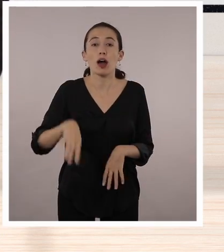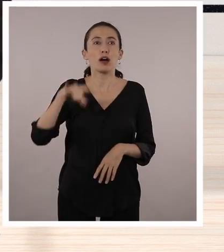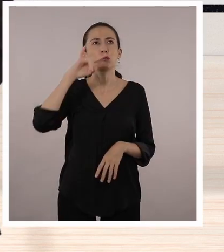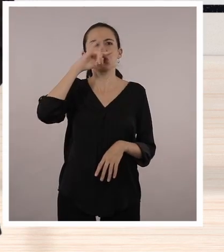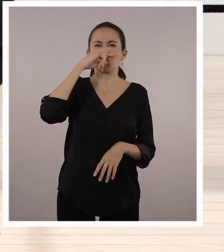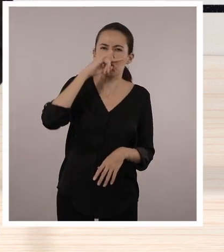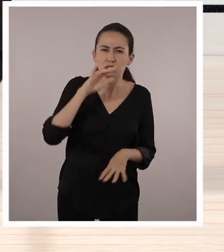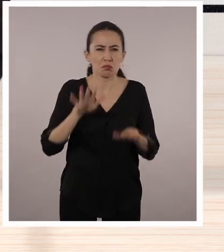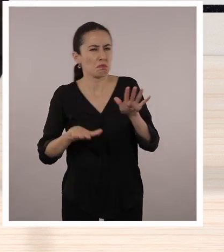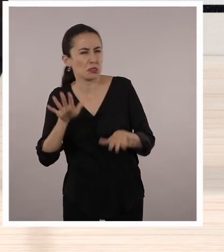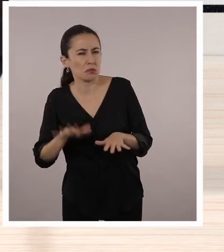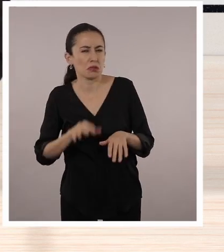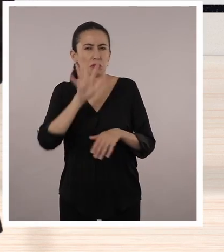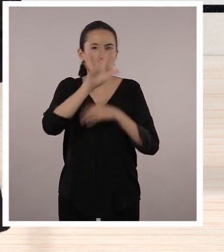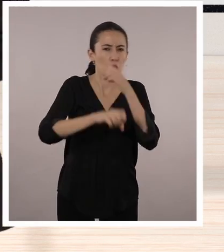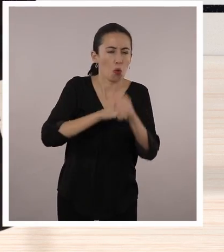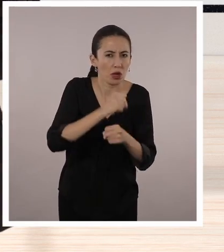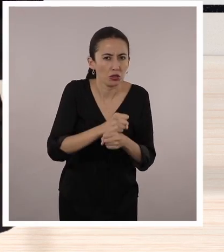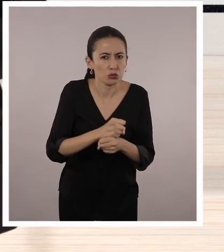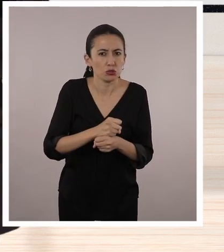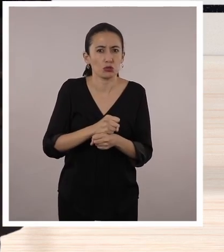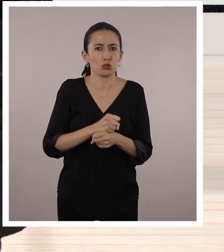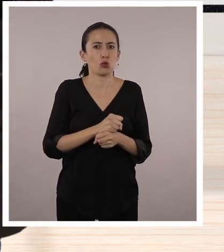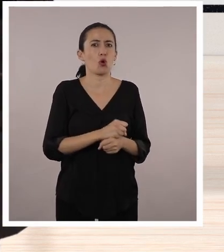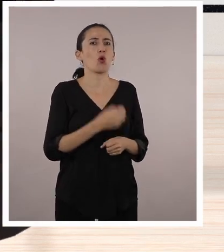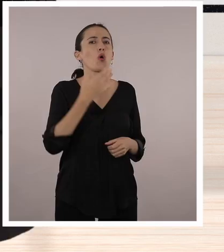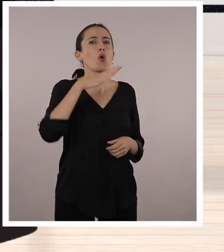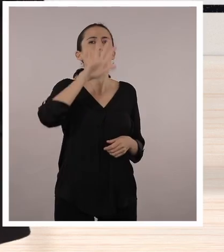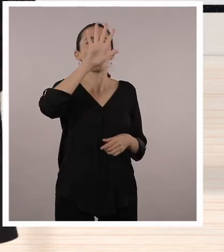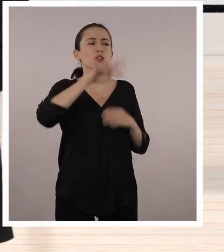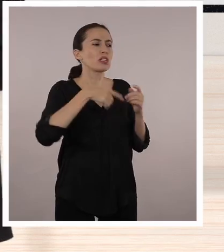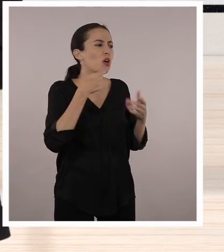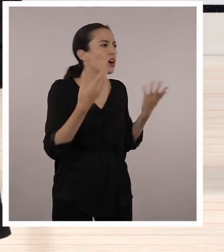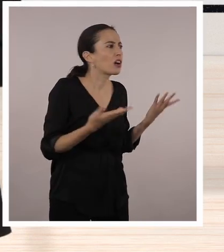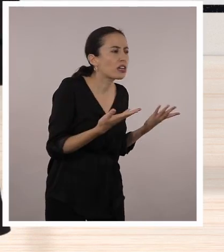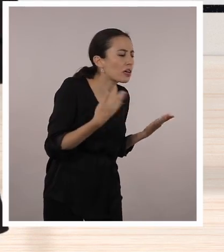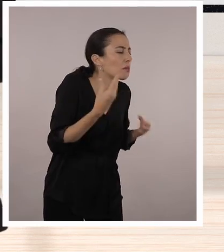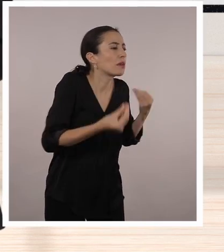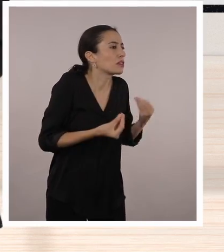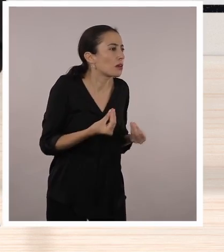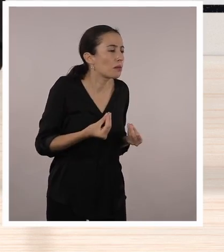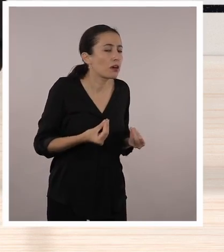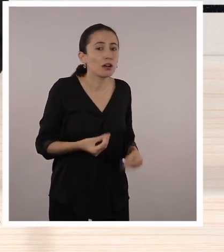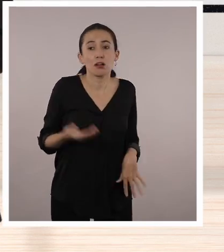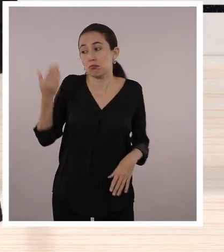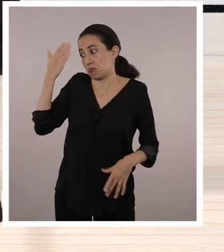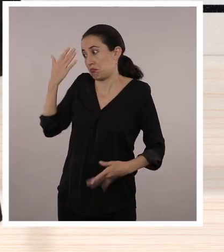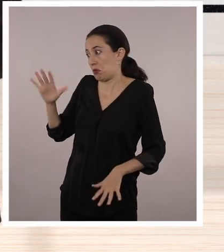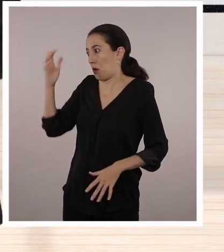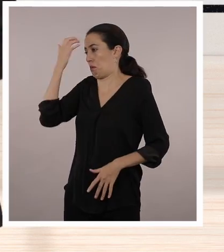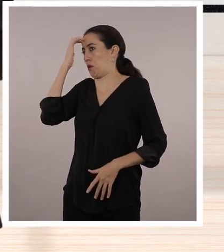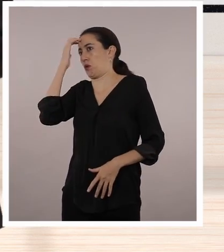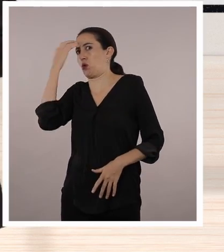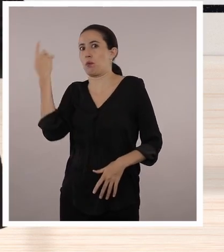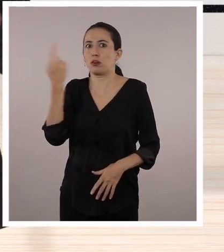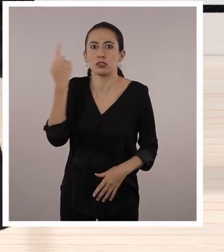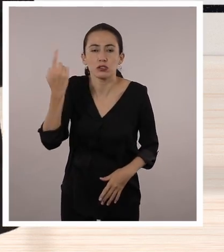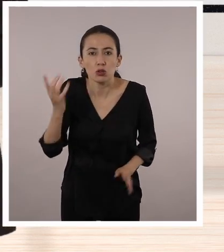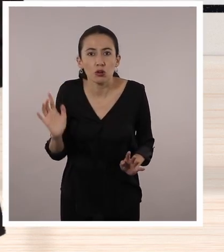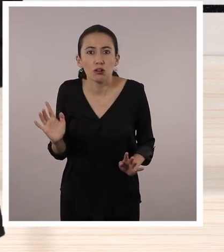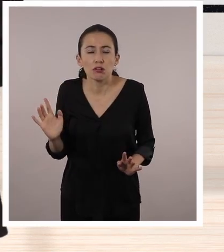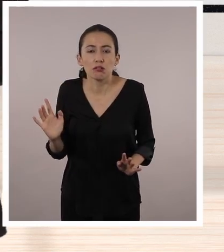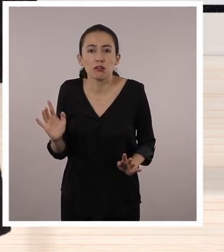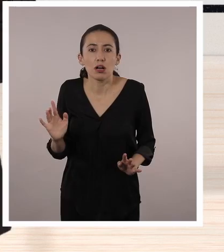una vez un niño más o menos de unos 5 años. ¿Usted qué haría si ve a un niño de 5 años por ahí paseando? En realidad me preocupa que estés